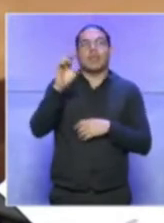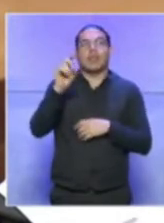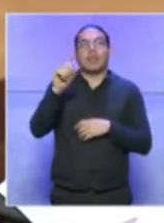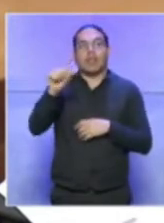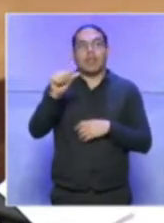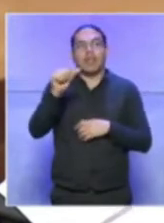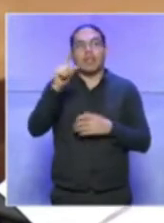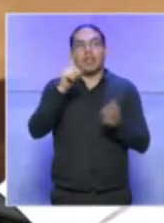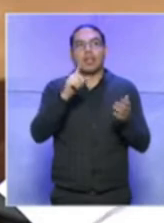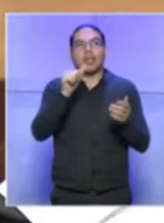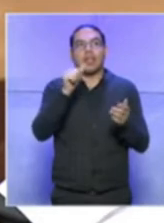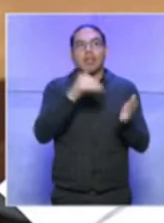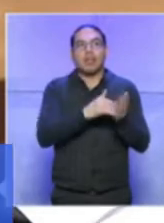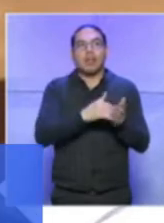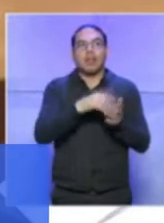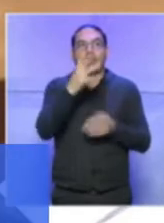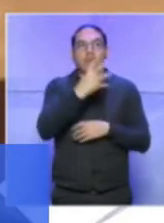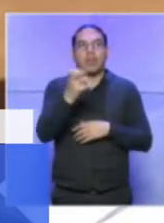6447